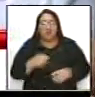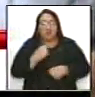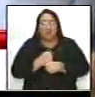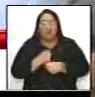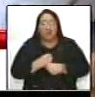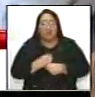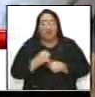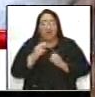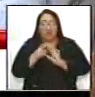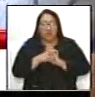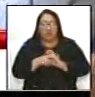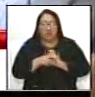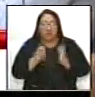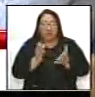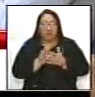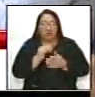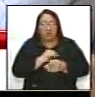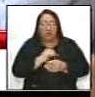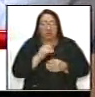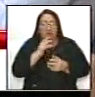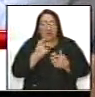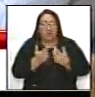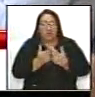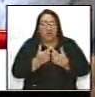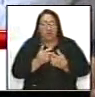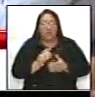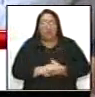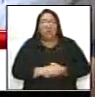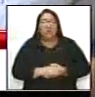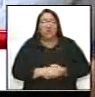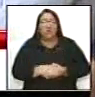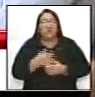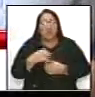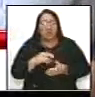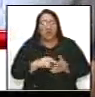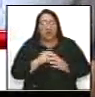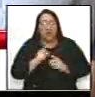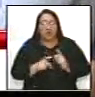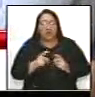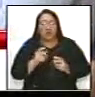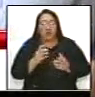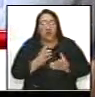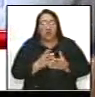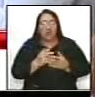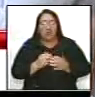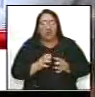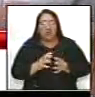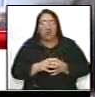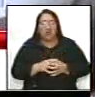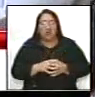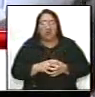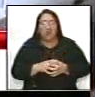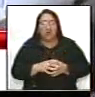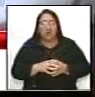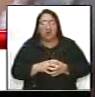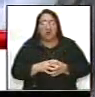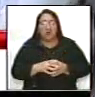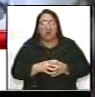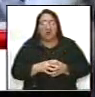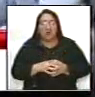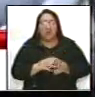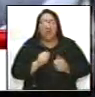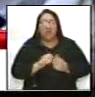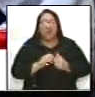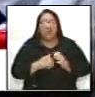en los colegios de las instituciones armadas y los que elaboran las instituciones educativas públicas del país, haciendo que